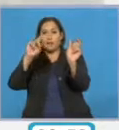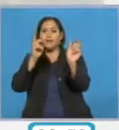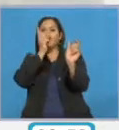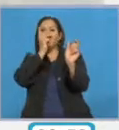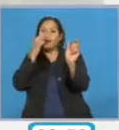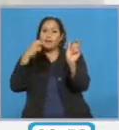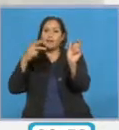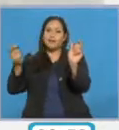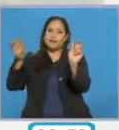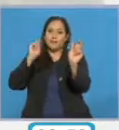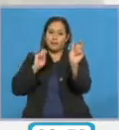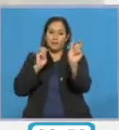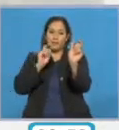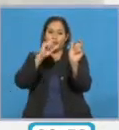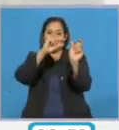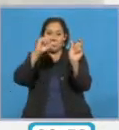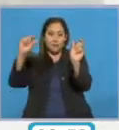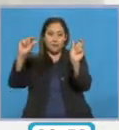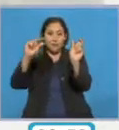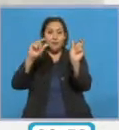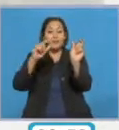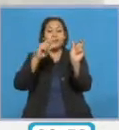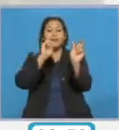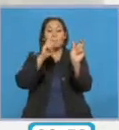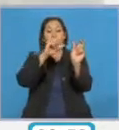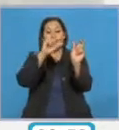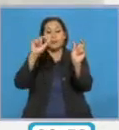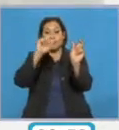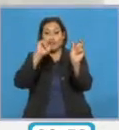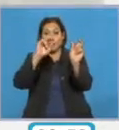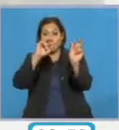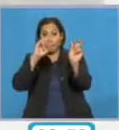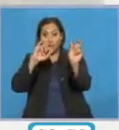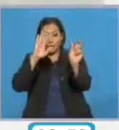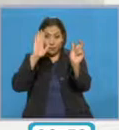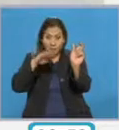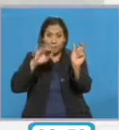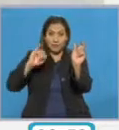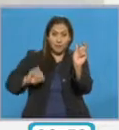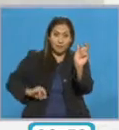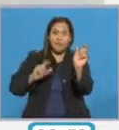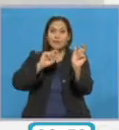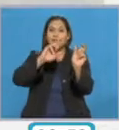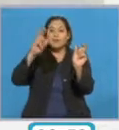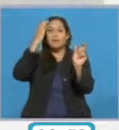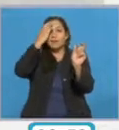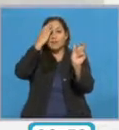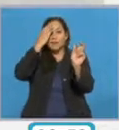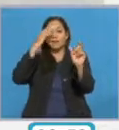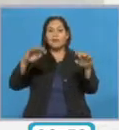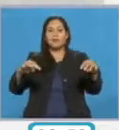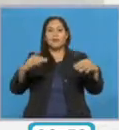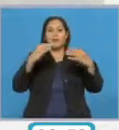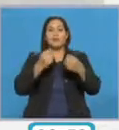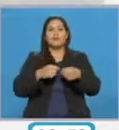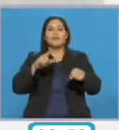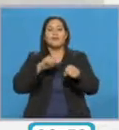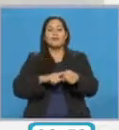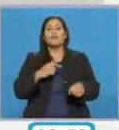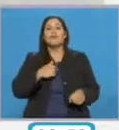firmamos y ponemos mucho más interés a la parte del apellido, es el reconocimiento social o el reconocimiento que queremos